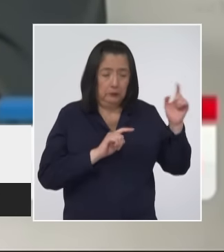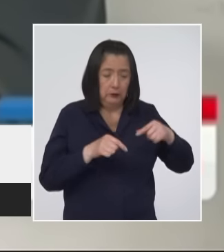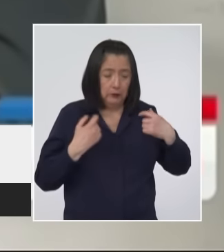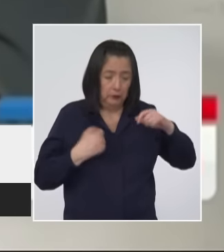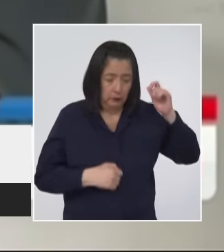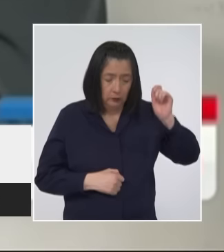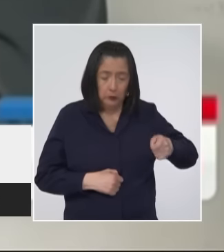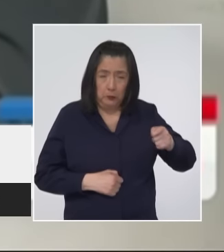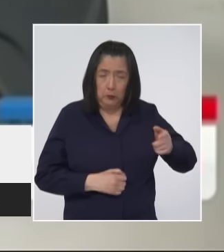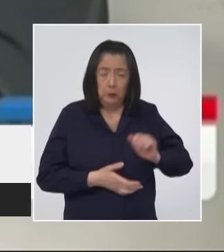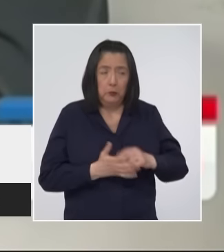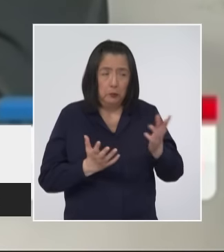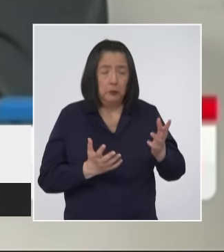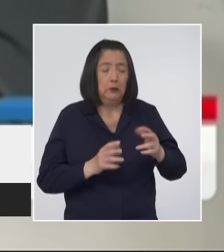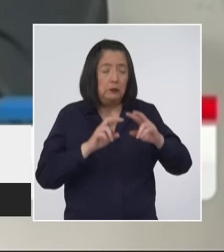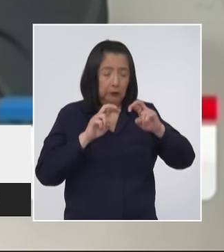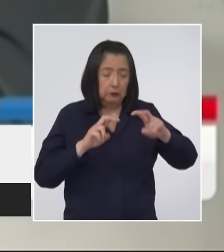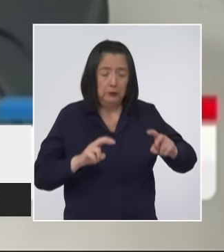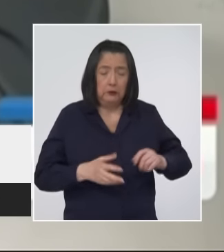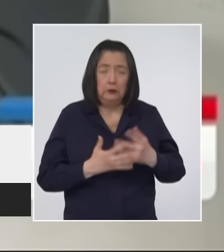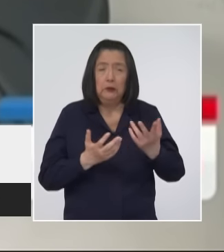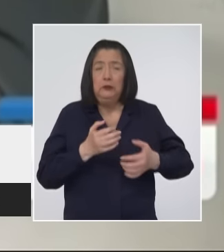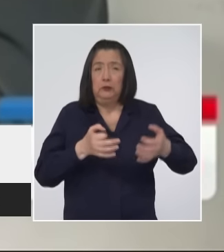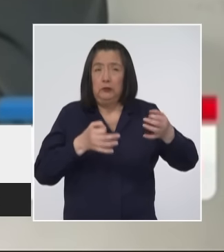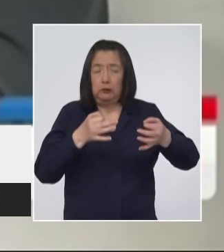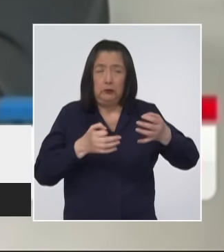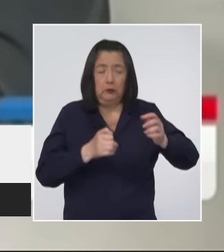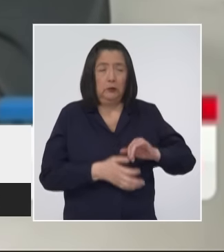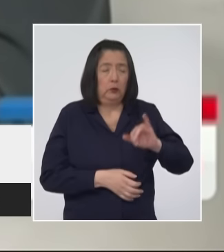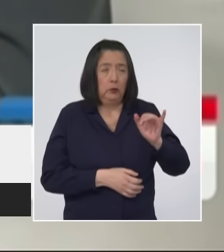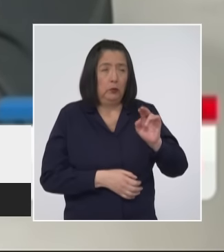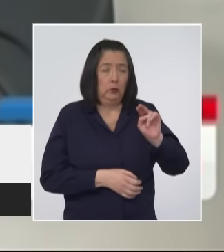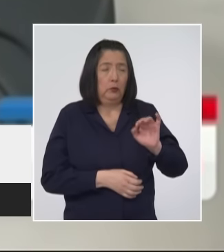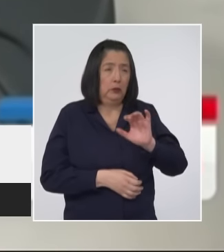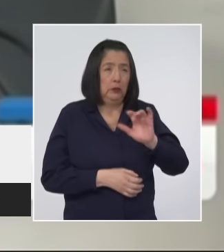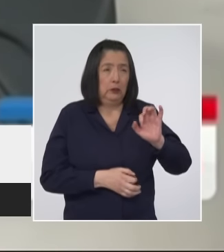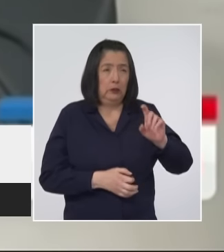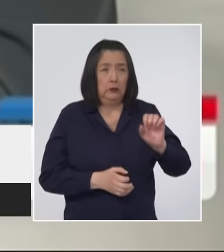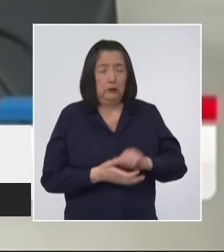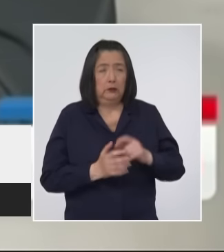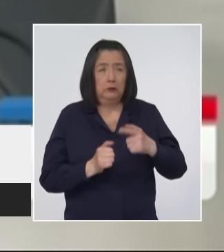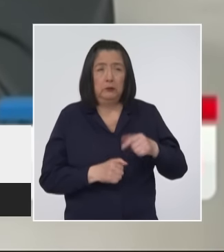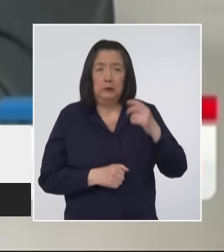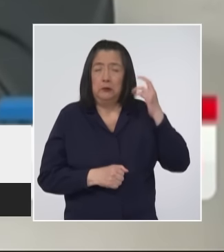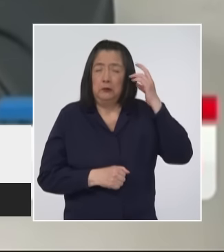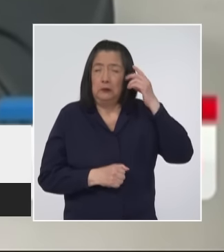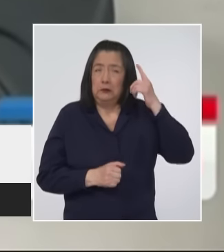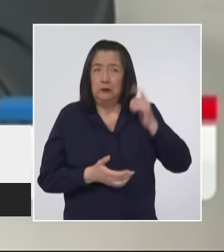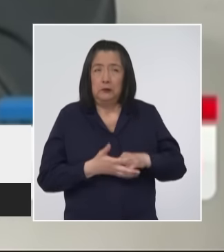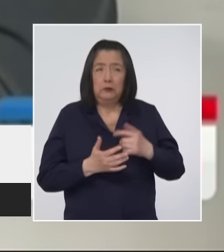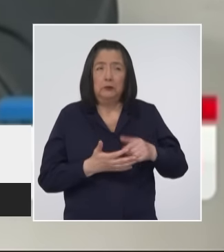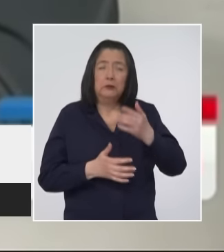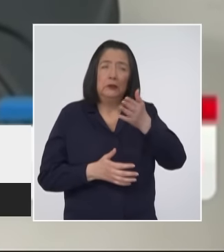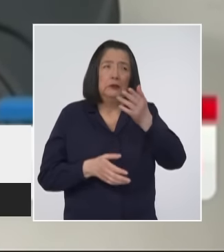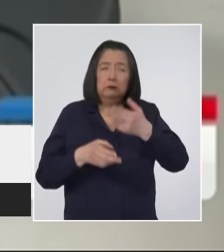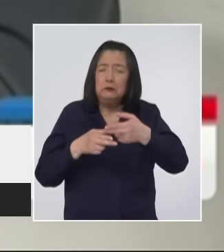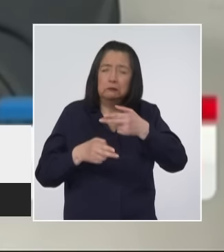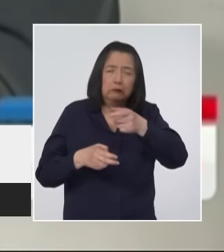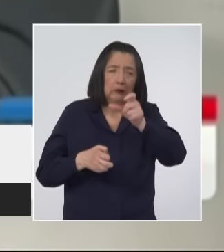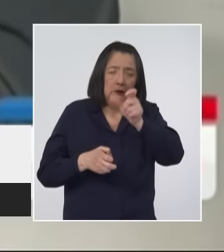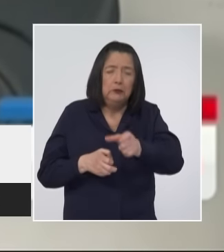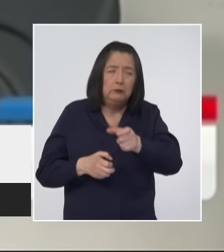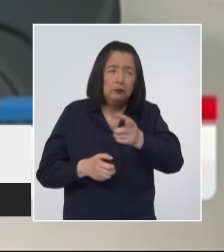investigación preparatoria de la Corte Suprema de la República del Perú, Juan Carlos Checla y Soria, con la finalidad de hacer el control de identidad